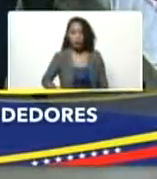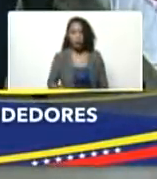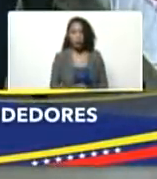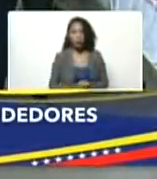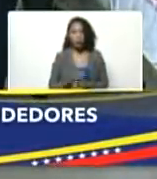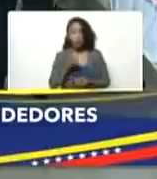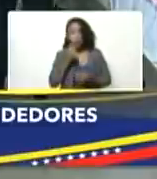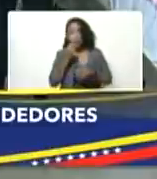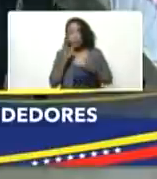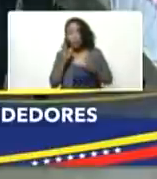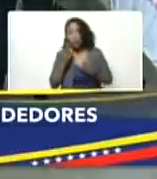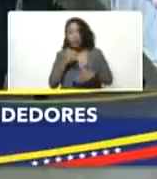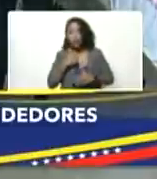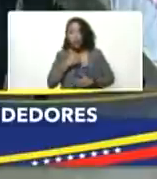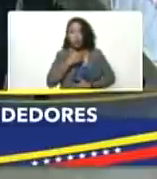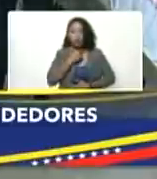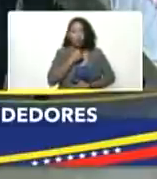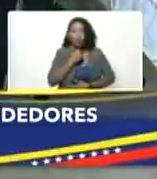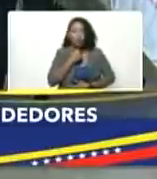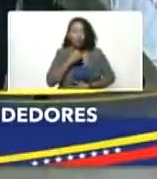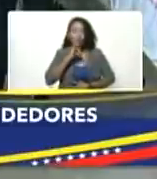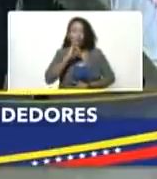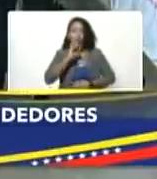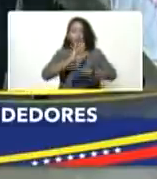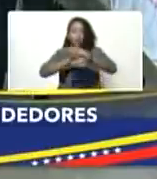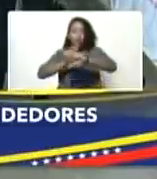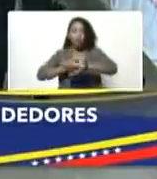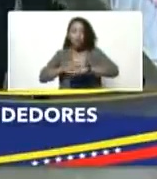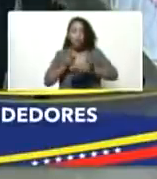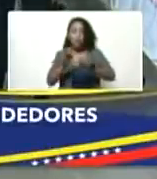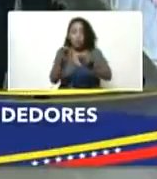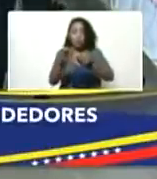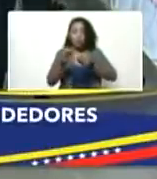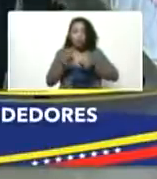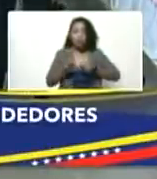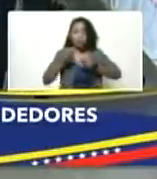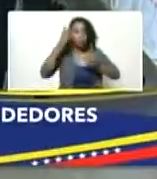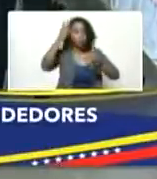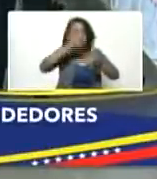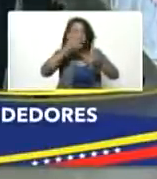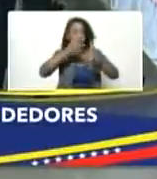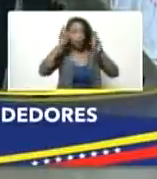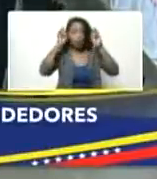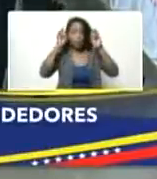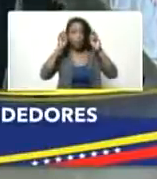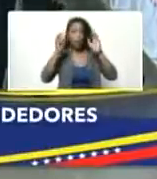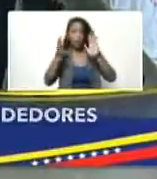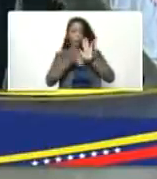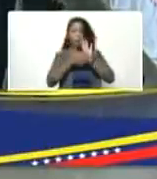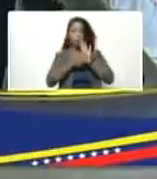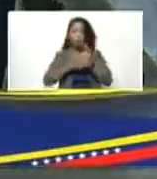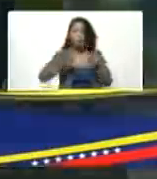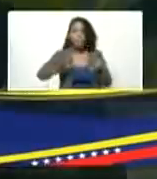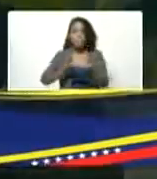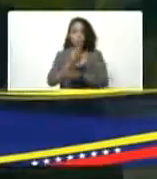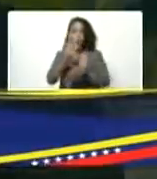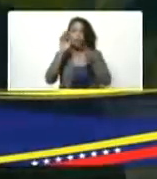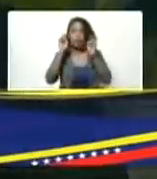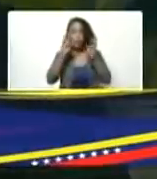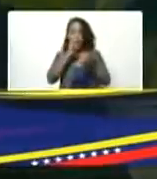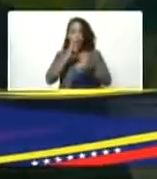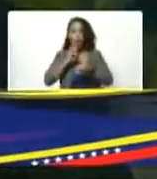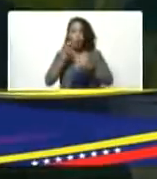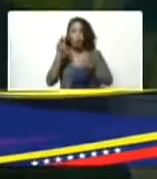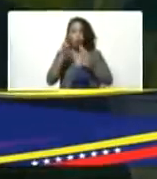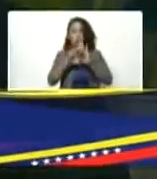Bueno, un gusto informar que, dadas las instrucciones suyas en el marco del impulso al sector bancario y las medidas económicas